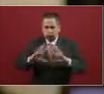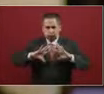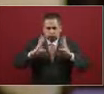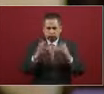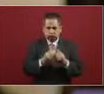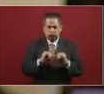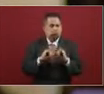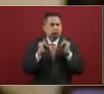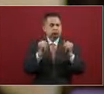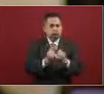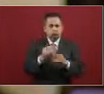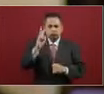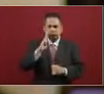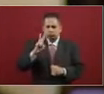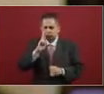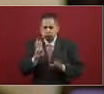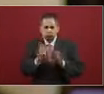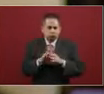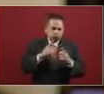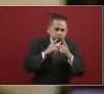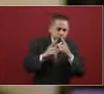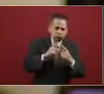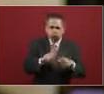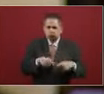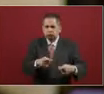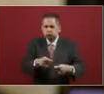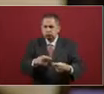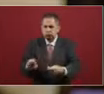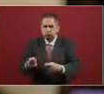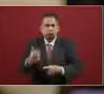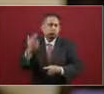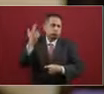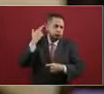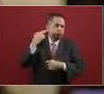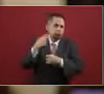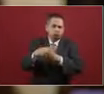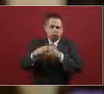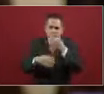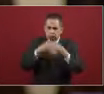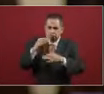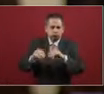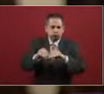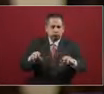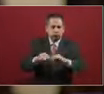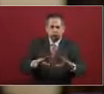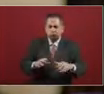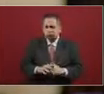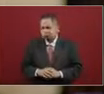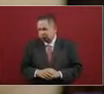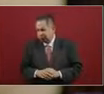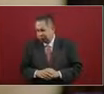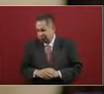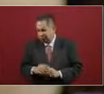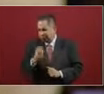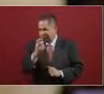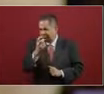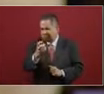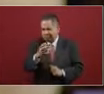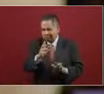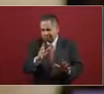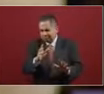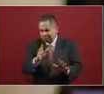ver la posibilidad de que se les dieran concesiones de radio y televisión. No es caer en que